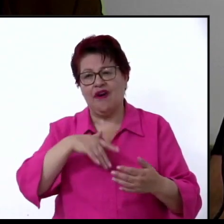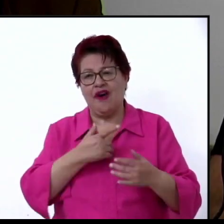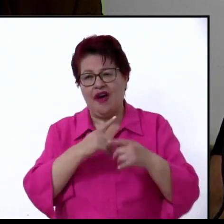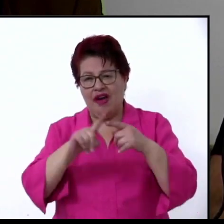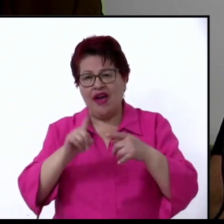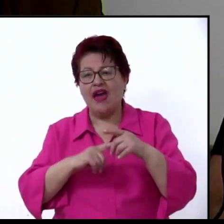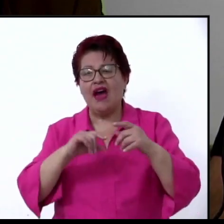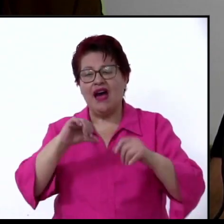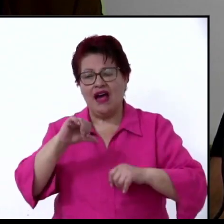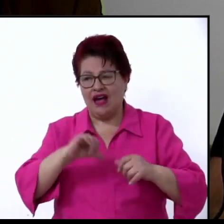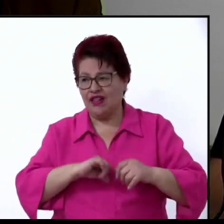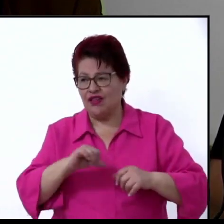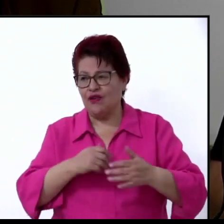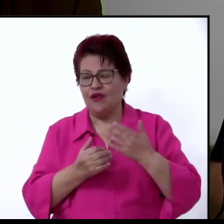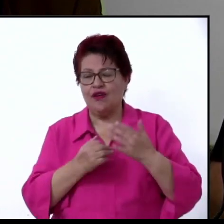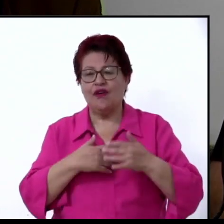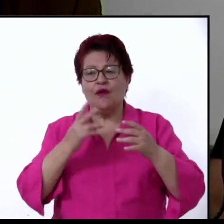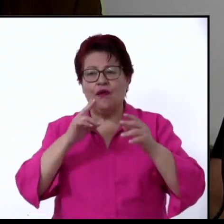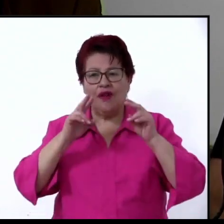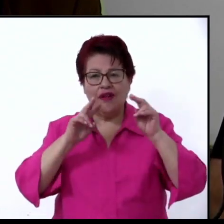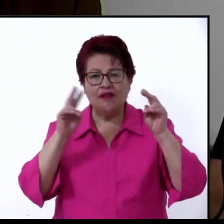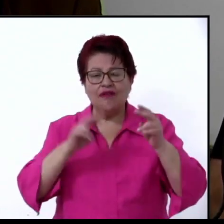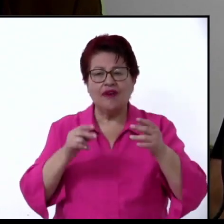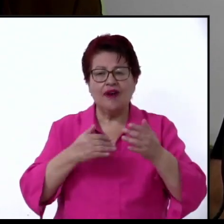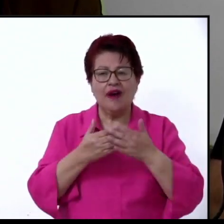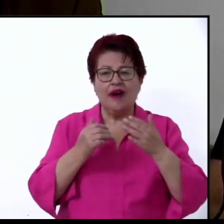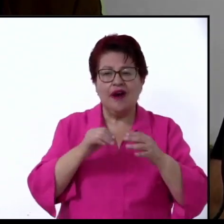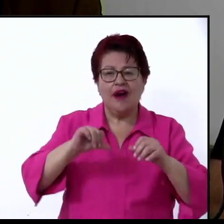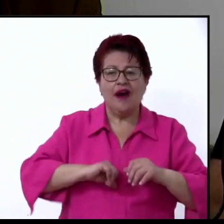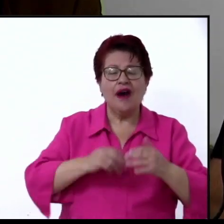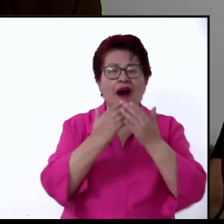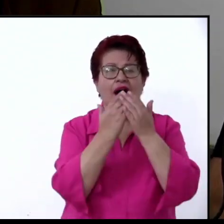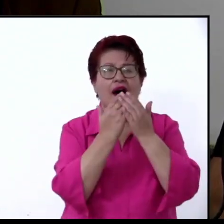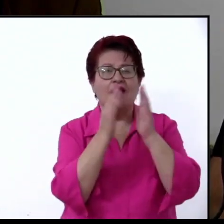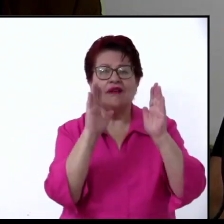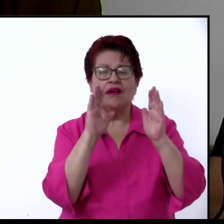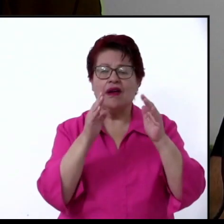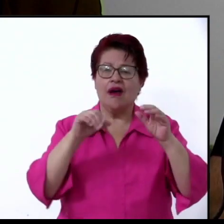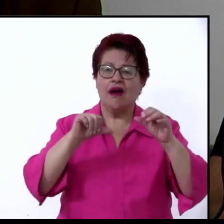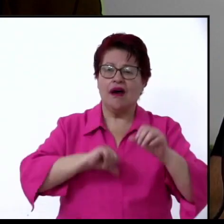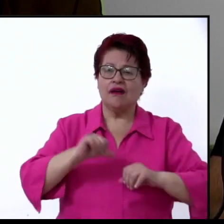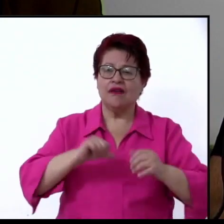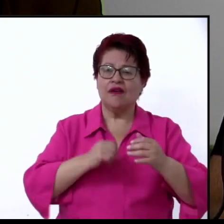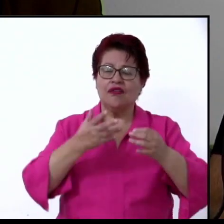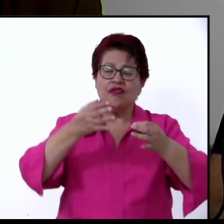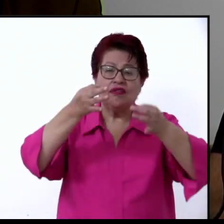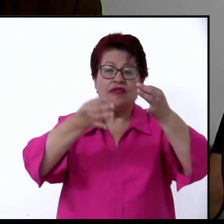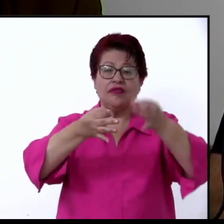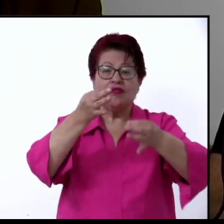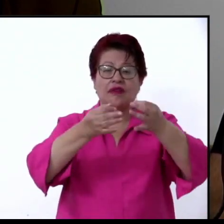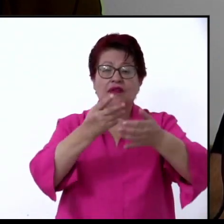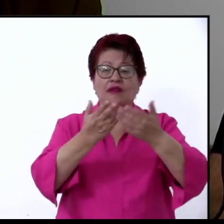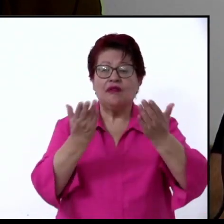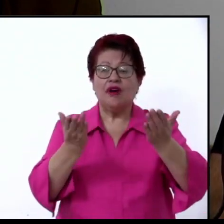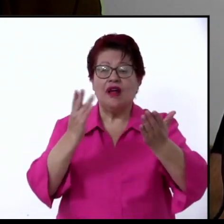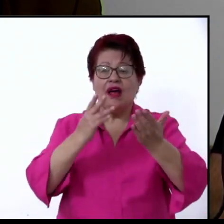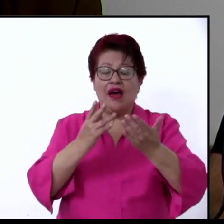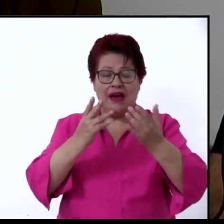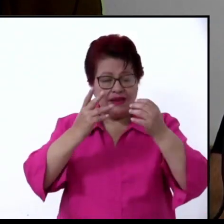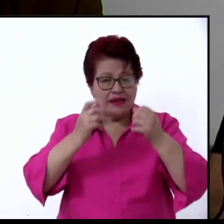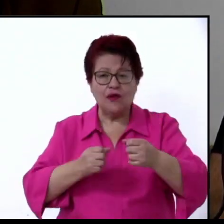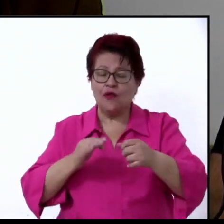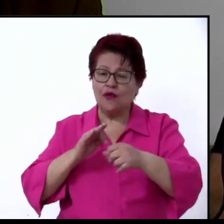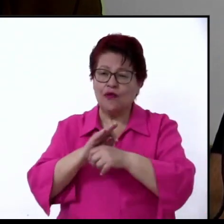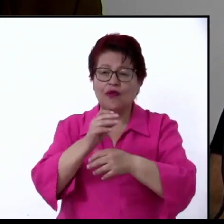los actores están en una vía sucesoria. Tuvieron que abrir una acción de carácter civil para poder